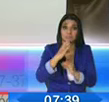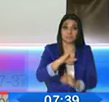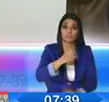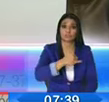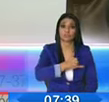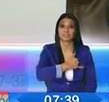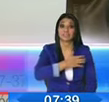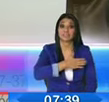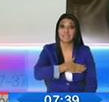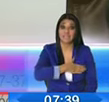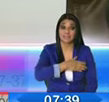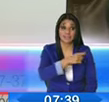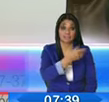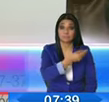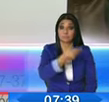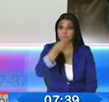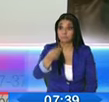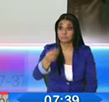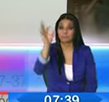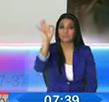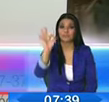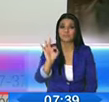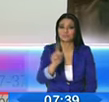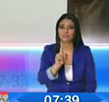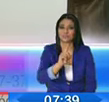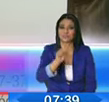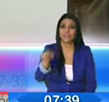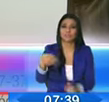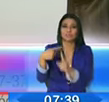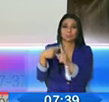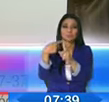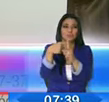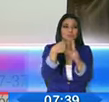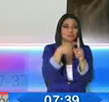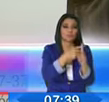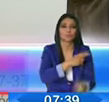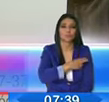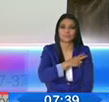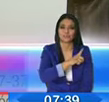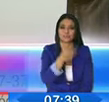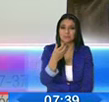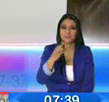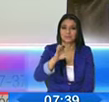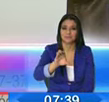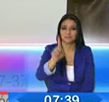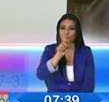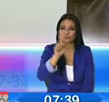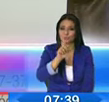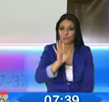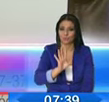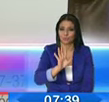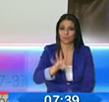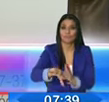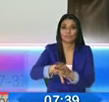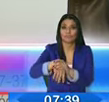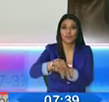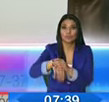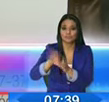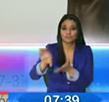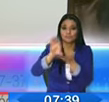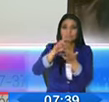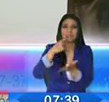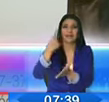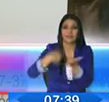todo eso no está en el papel euro y ahí estaban sumadas todas las universidades de estas inversiones no están en el papeleo el promedio pues está orientado